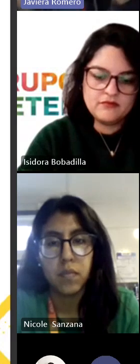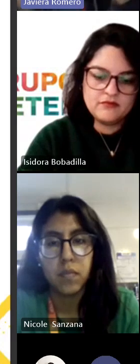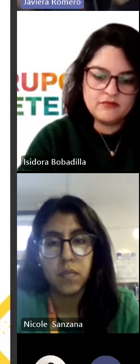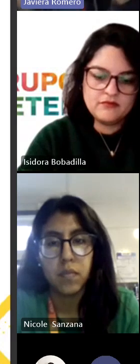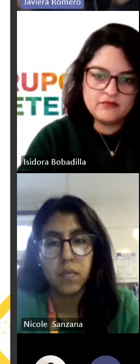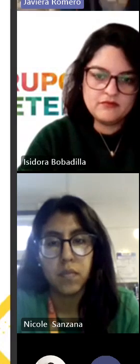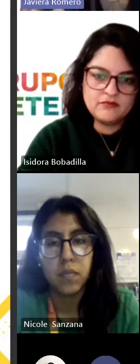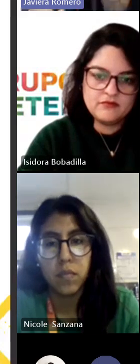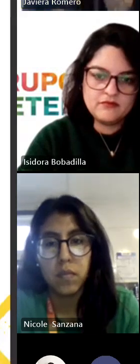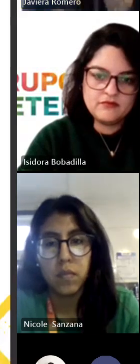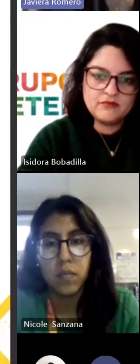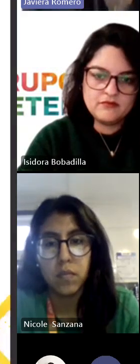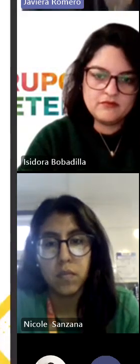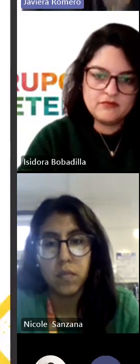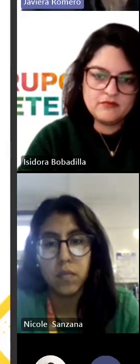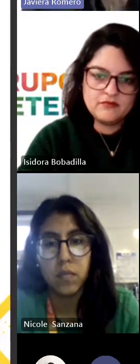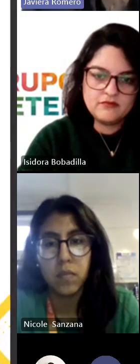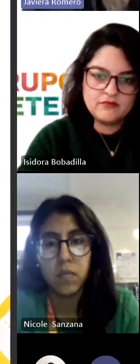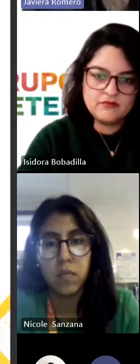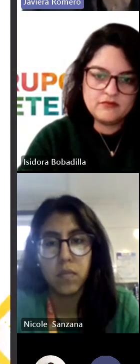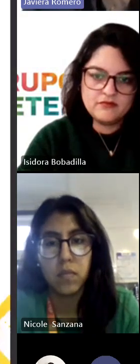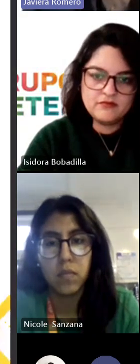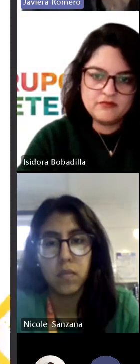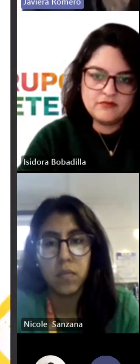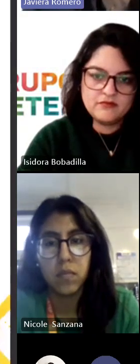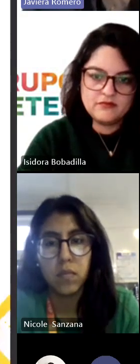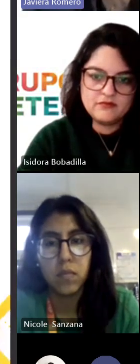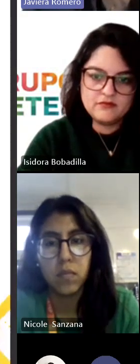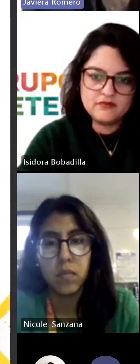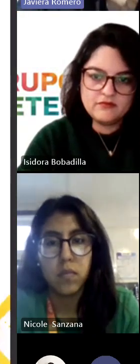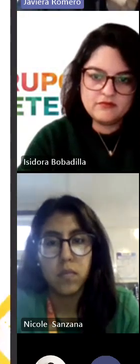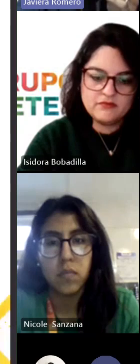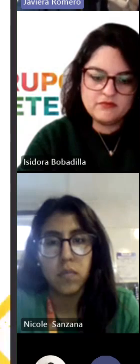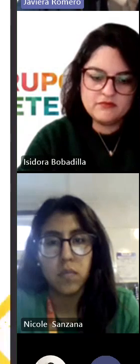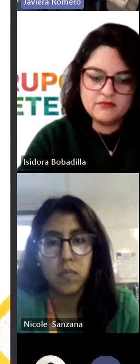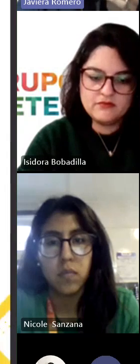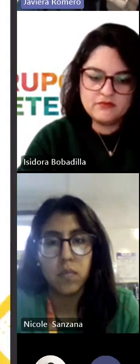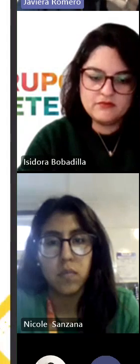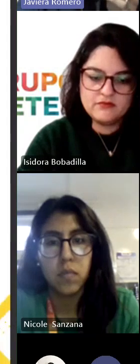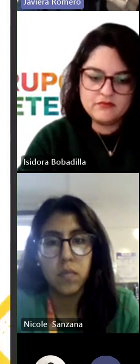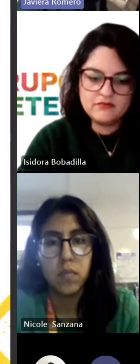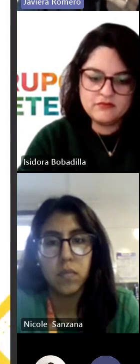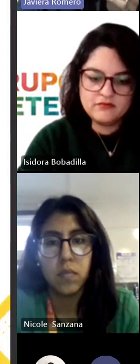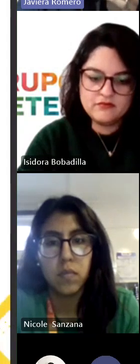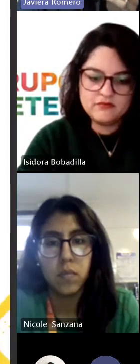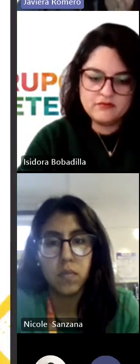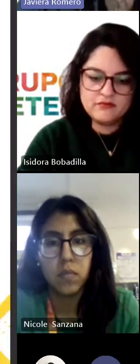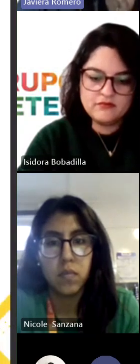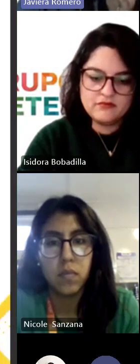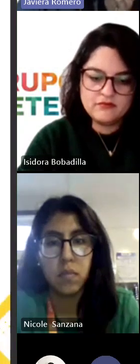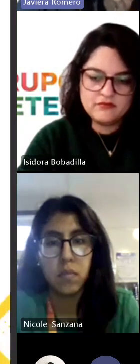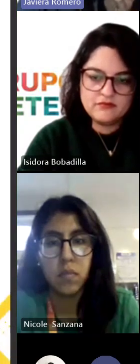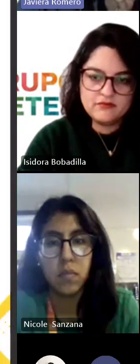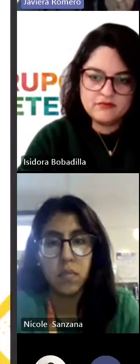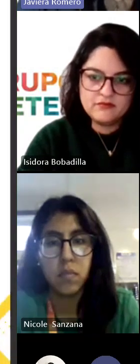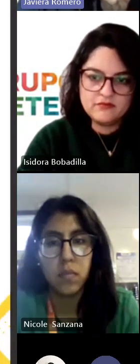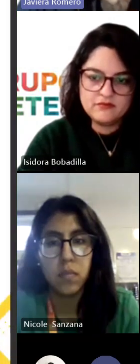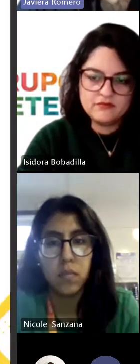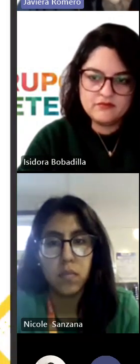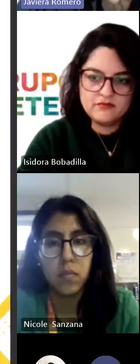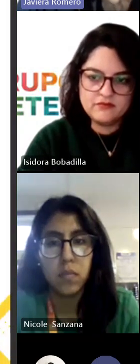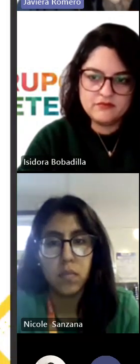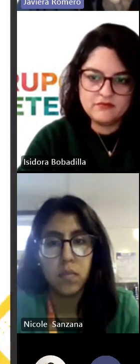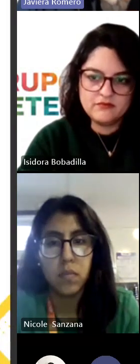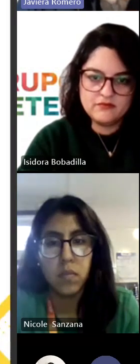estos factores protectores. Y aparte, un nivel educativo medio alto a nivel familiar, ¿cierto? Es